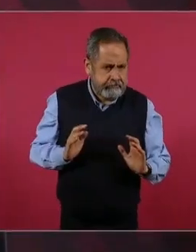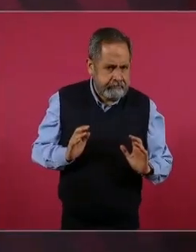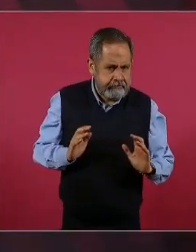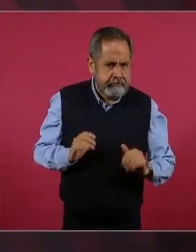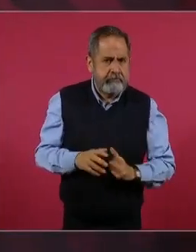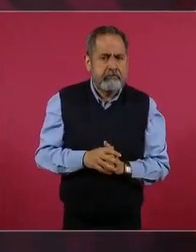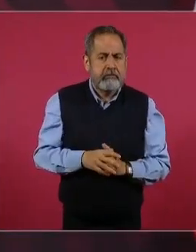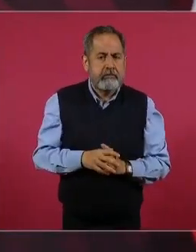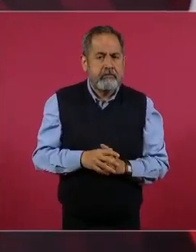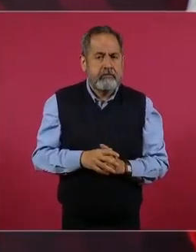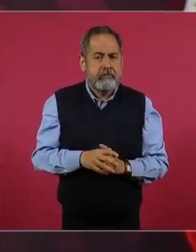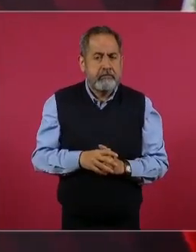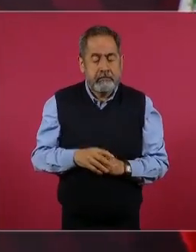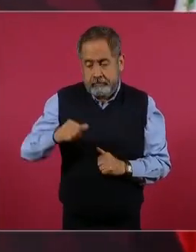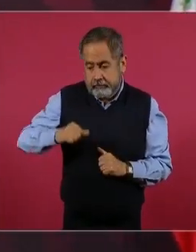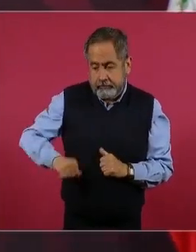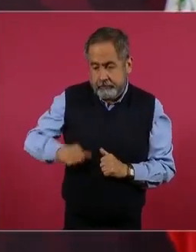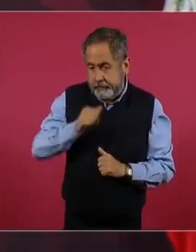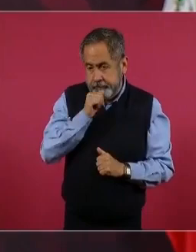ser intervenida,